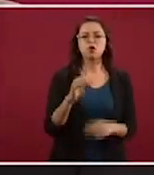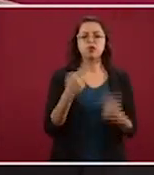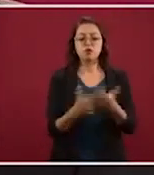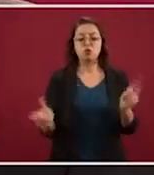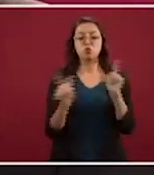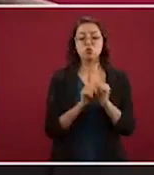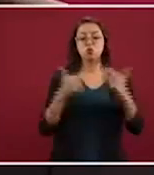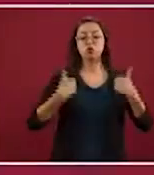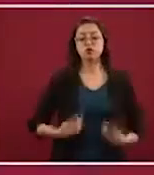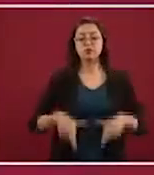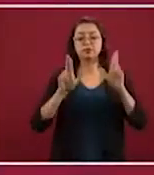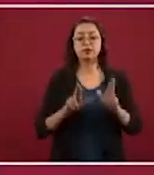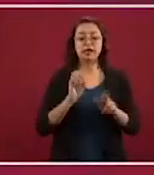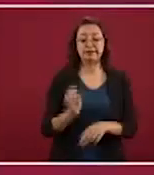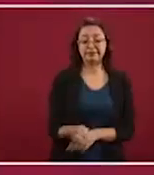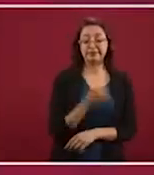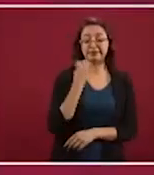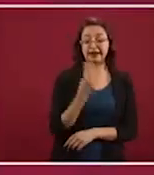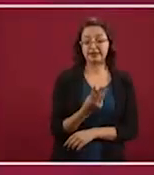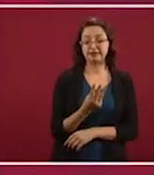decir, que si hay